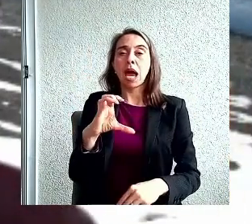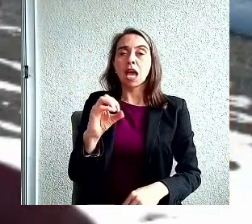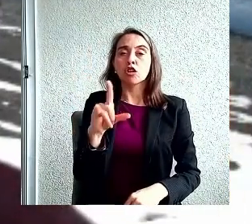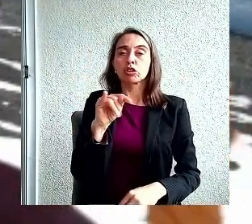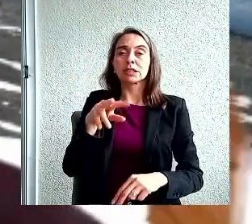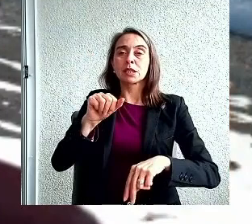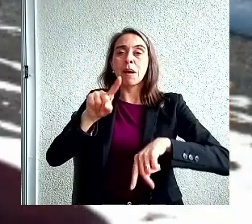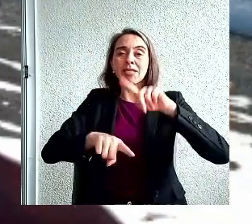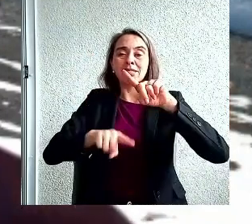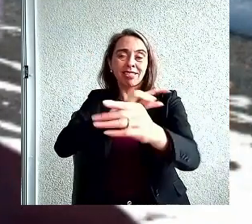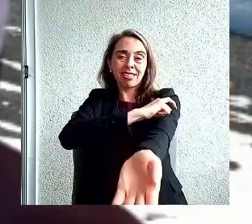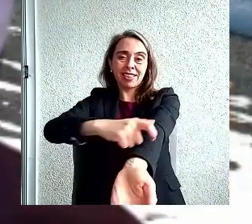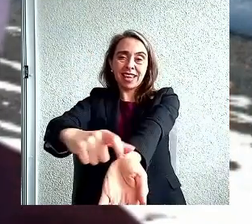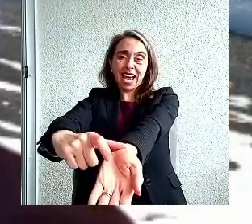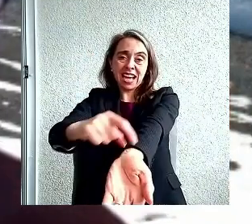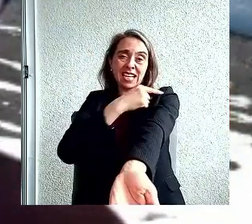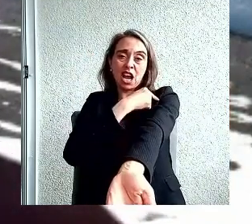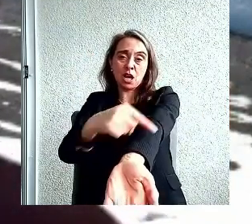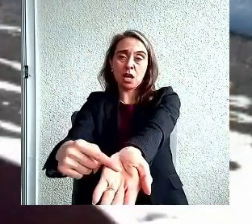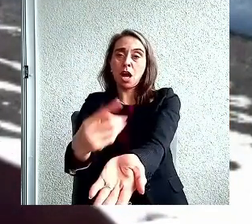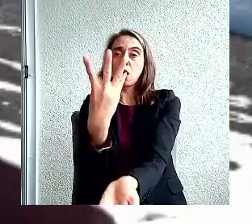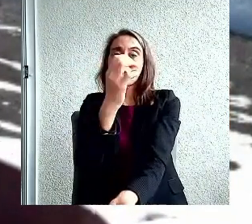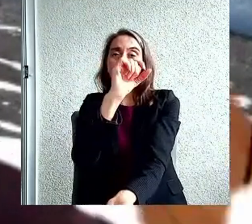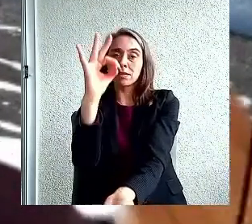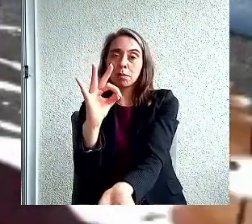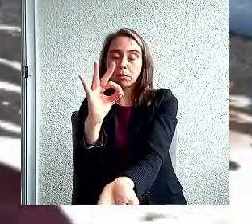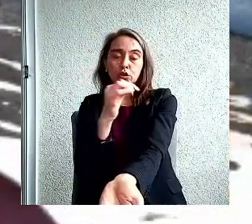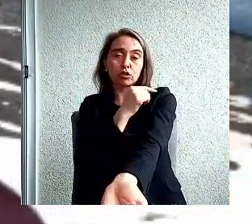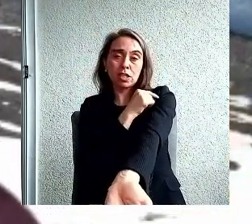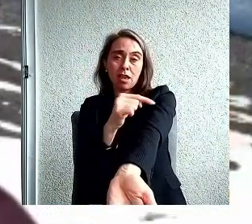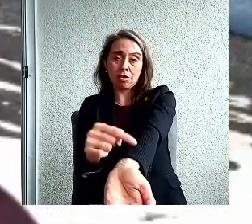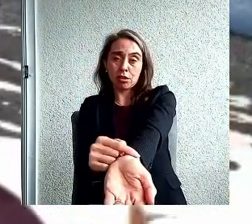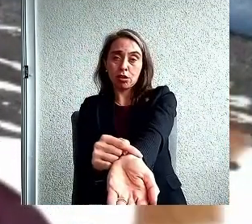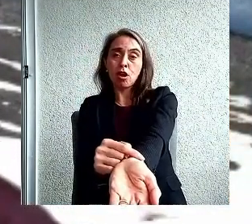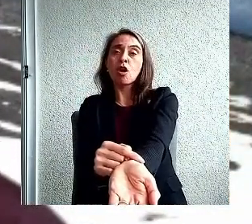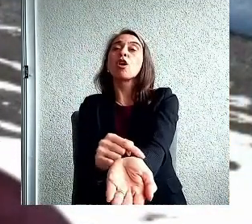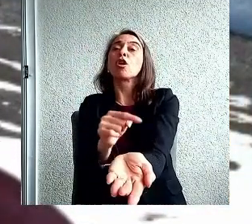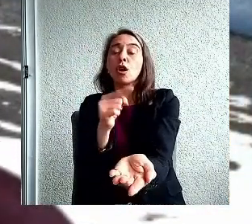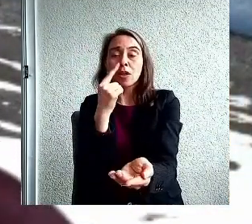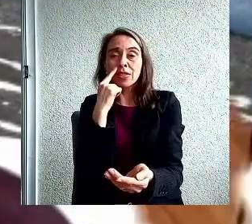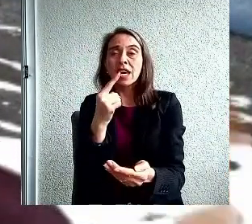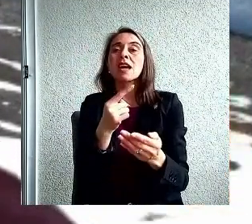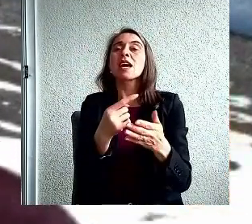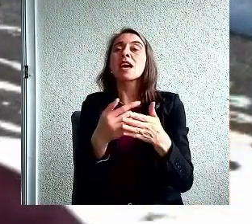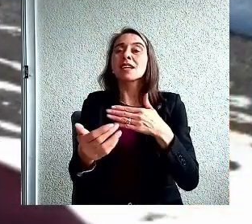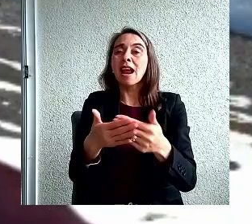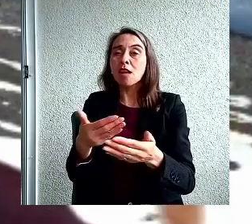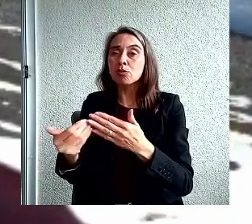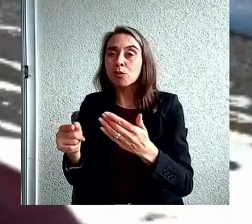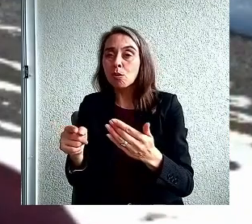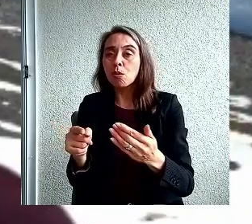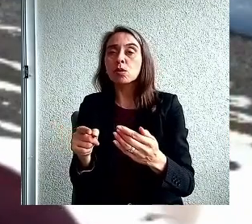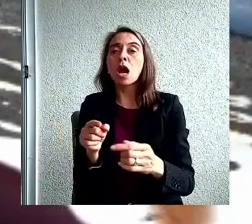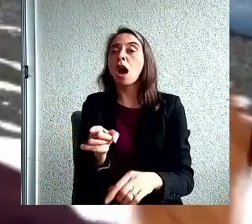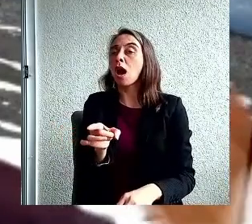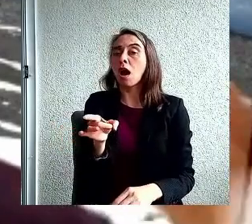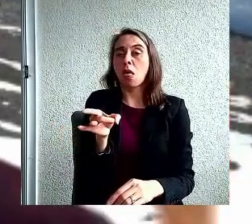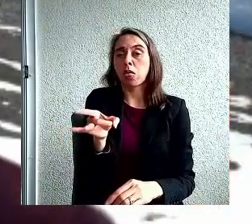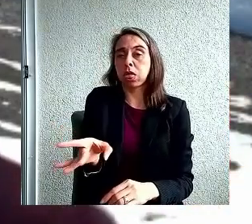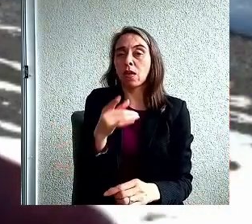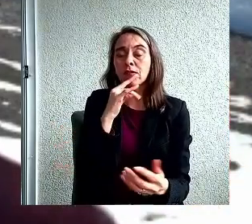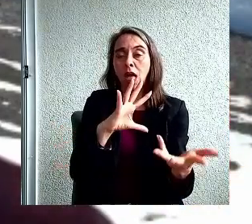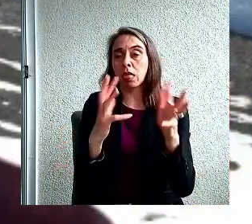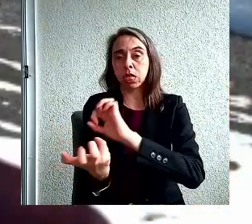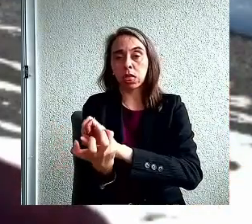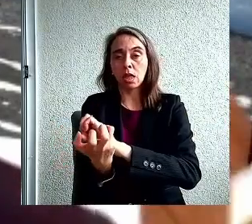en categoría de vulnerable o en peligro, ¿ya? Es decir, en la zona central tenemos grandes ecosistemas que están